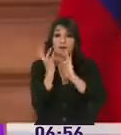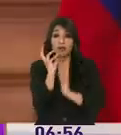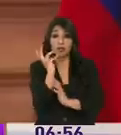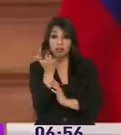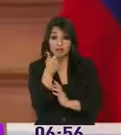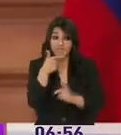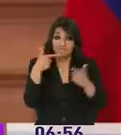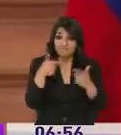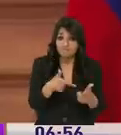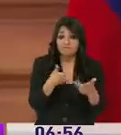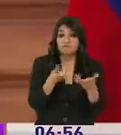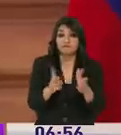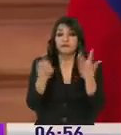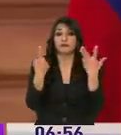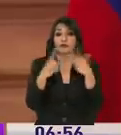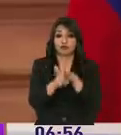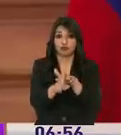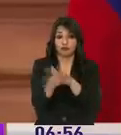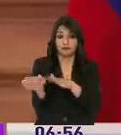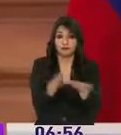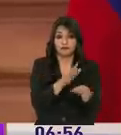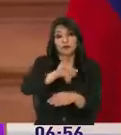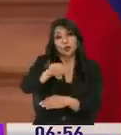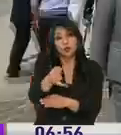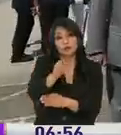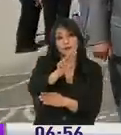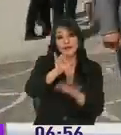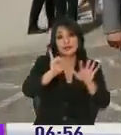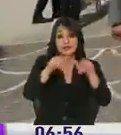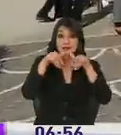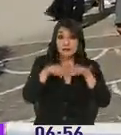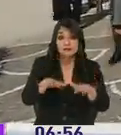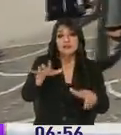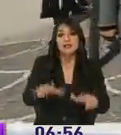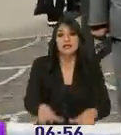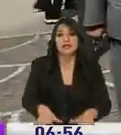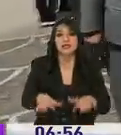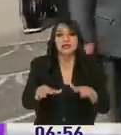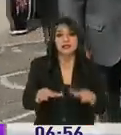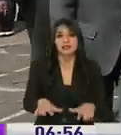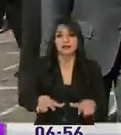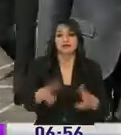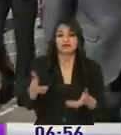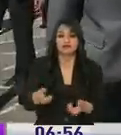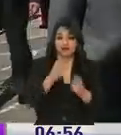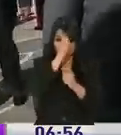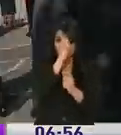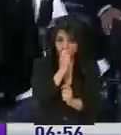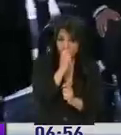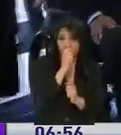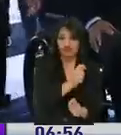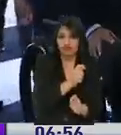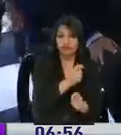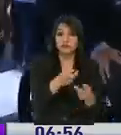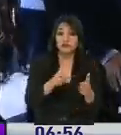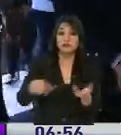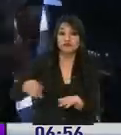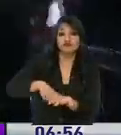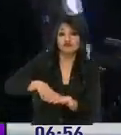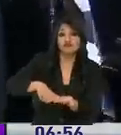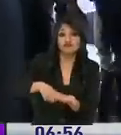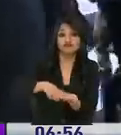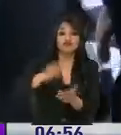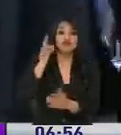la inclusión. El jueves 26 de septiembre, Lenín Moreno recibirá una condecoración y mantendrá una reunión con